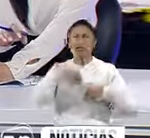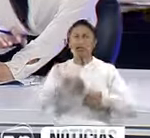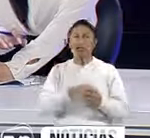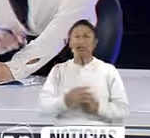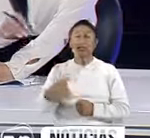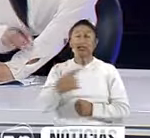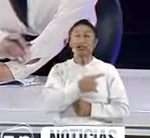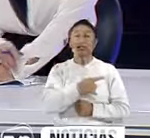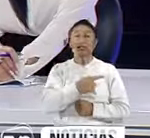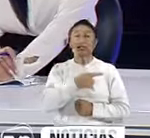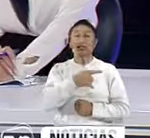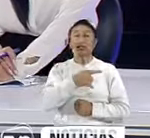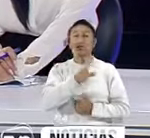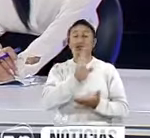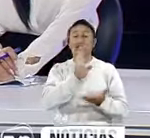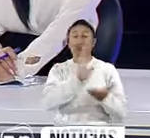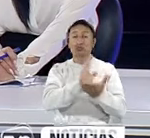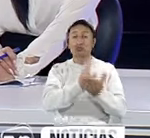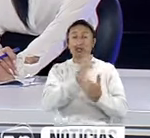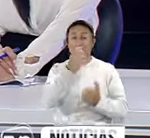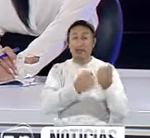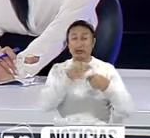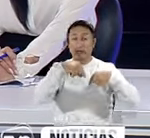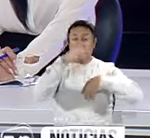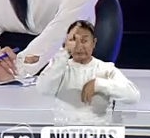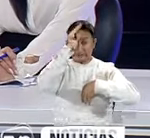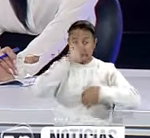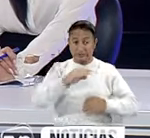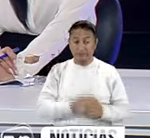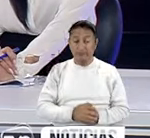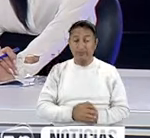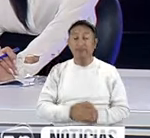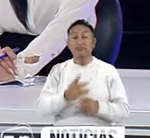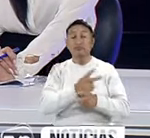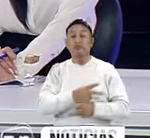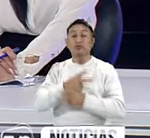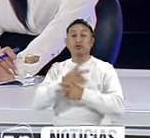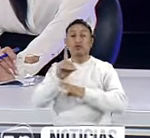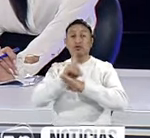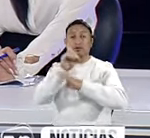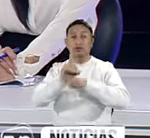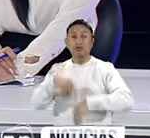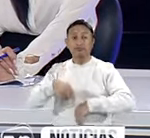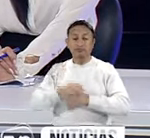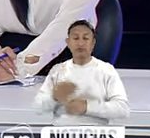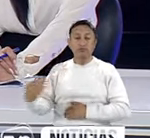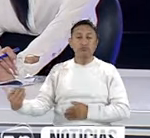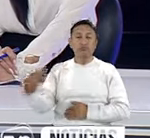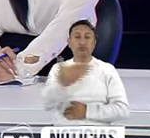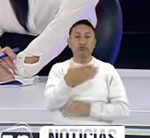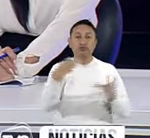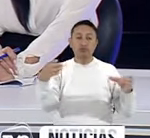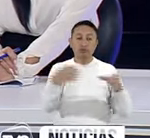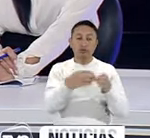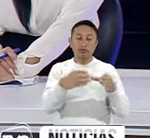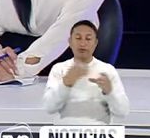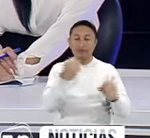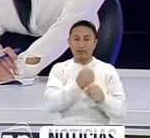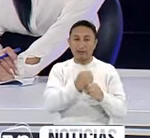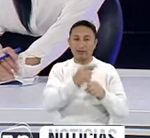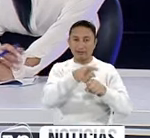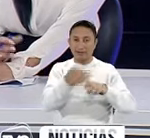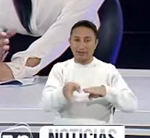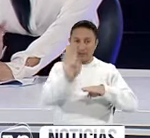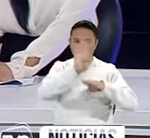Instituto Ecuatoriano de Seguridad Social, el Consejo Directivo del IES compareció ante la Comisión de Trabajo de la Asamblea Nacional para